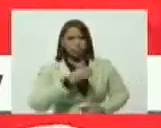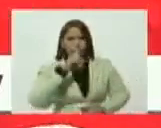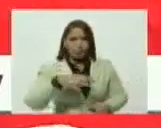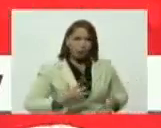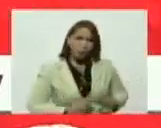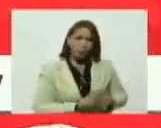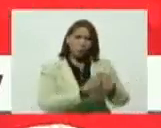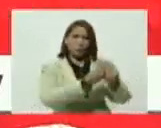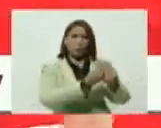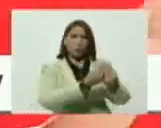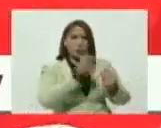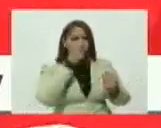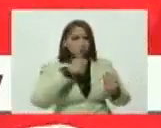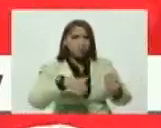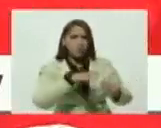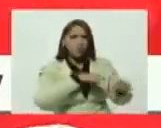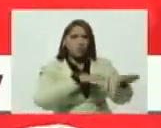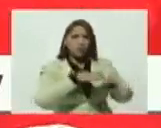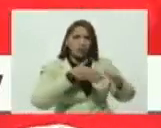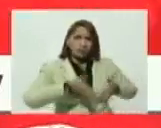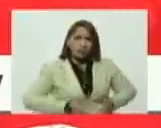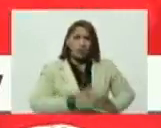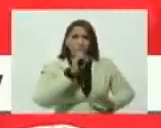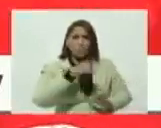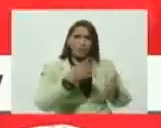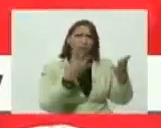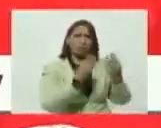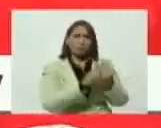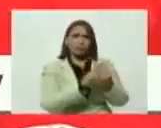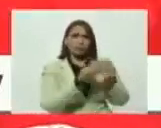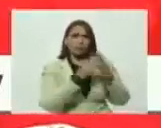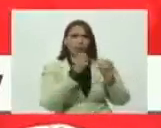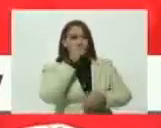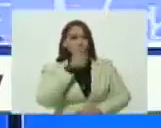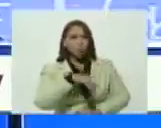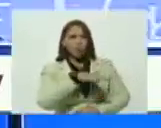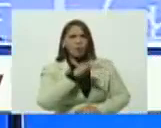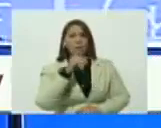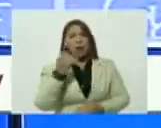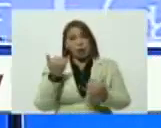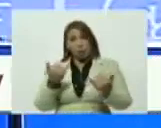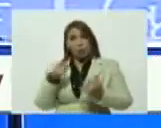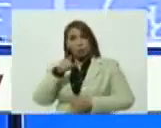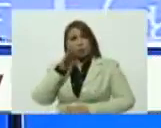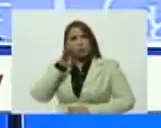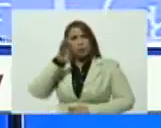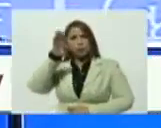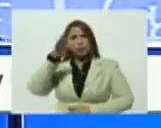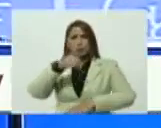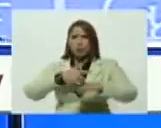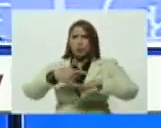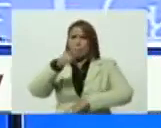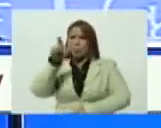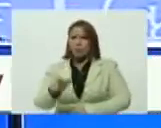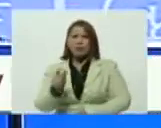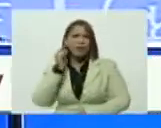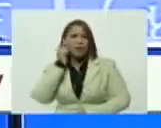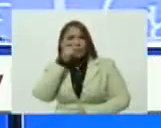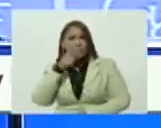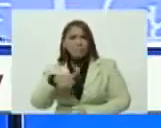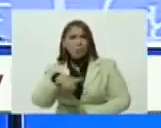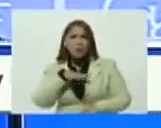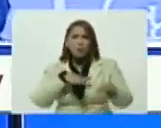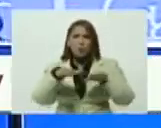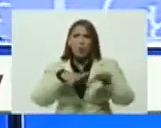de Cojedes donde nací y por supuesto a toda la militancia del partido. Y ahora serás la futura gobernadora del pueblo